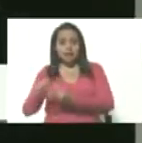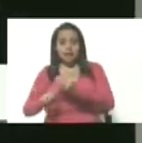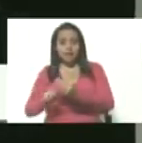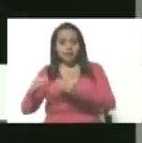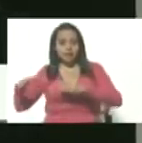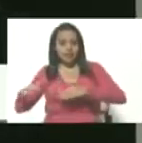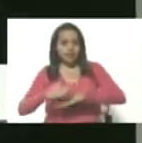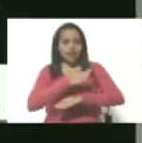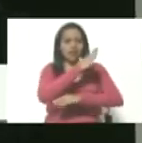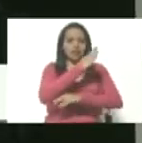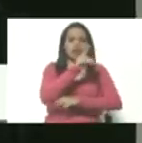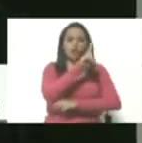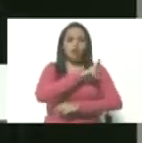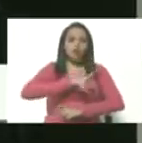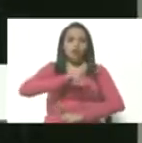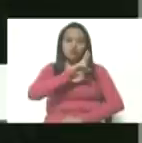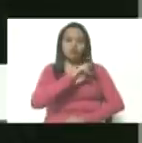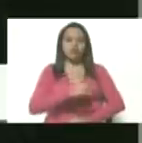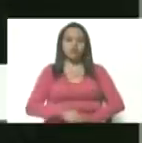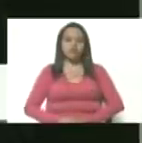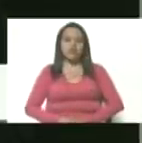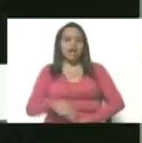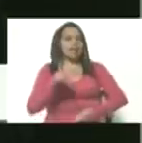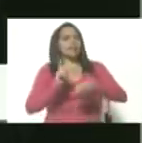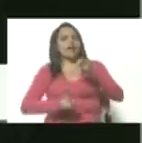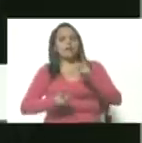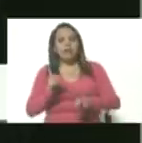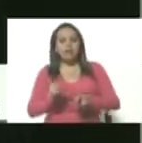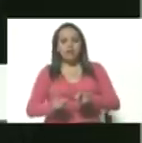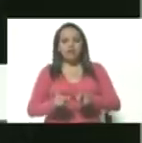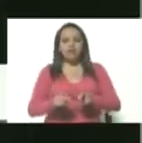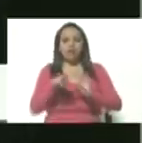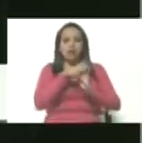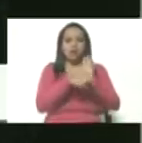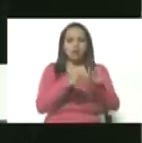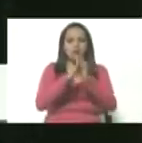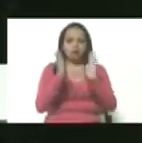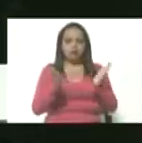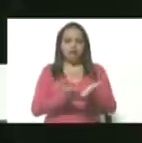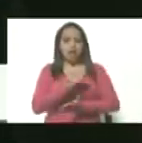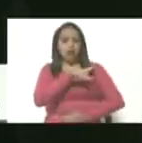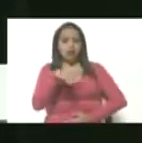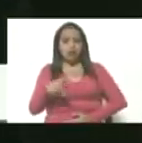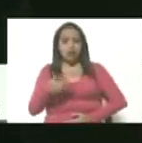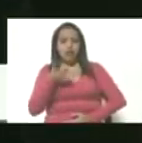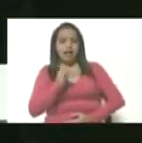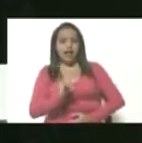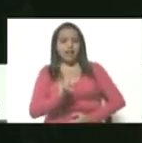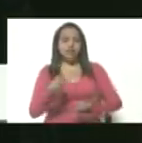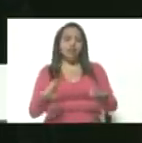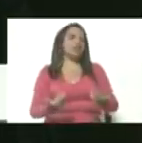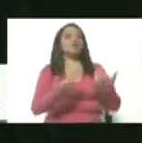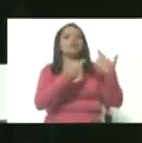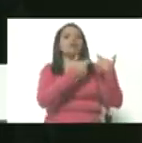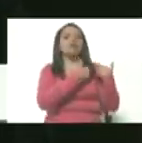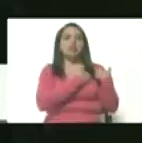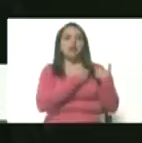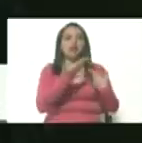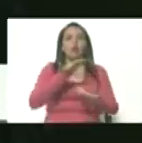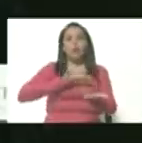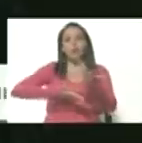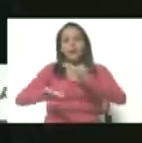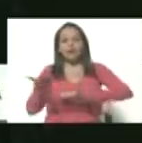y consumidor, de acuerdo pues a los parámetros mundiales. Nosotros tenemos una responsabilidad